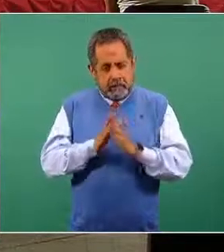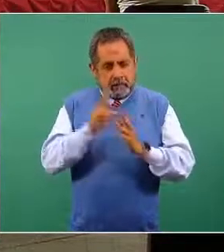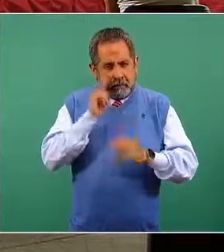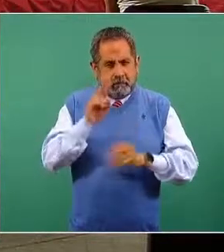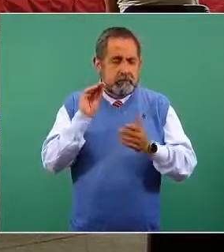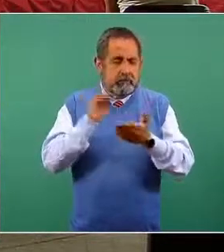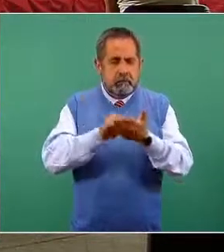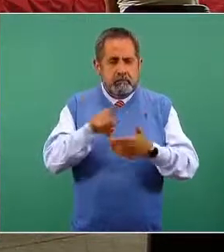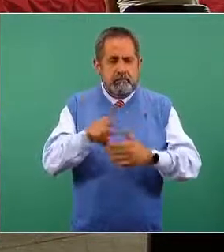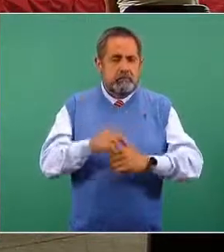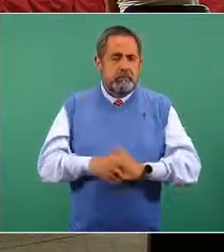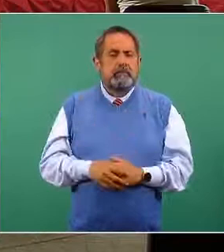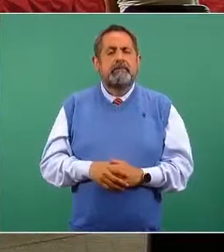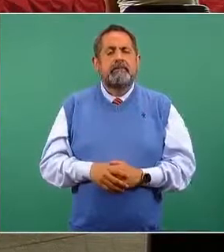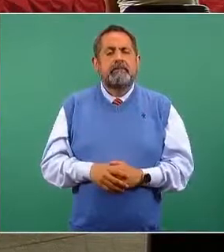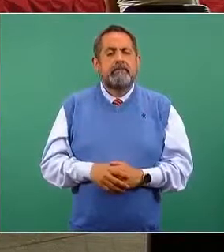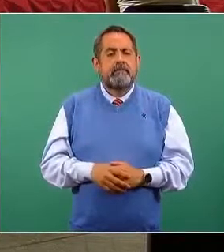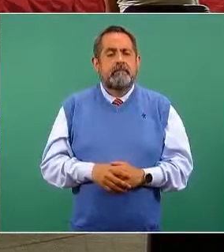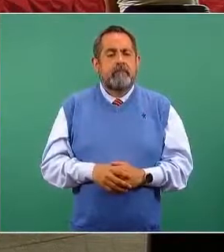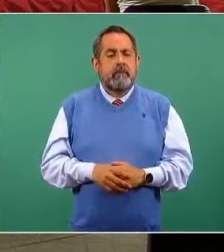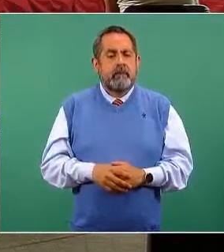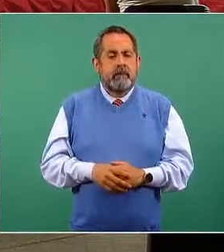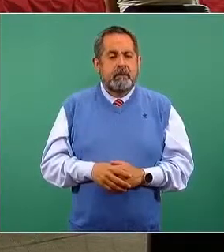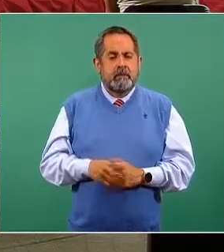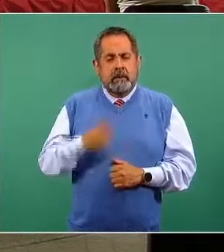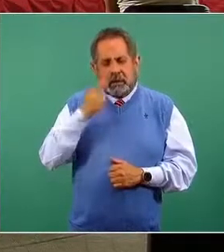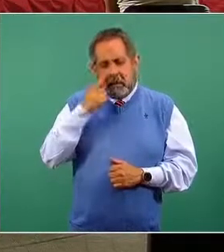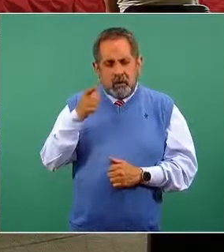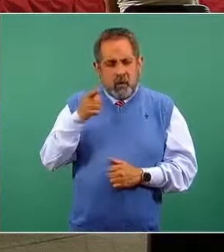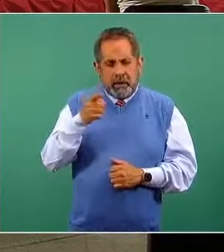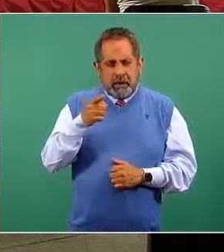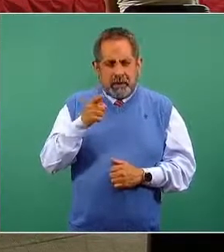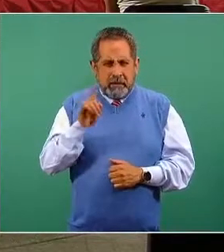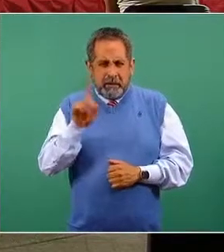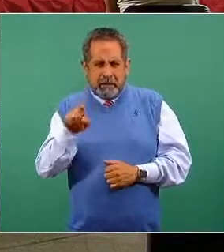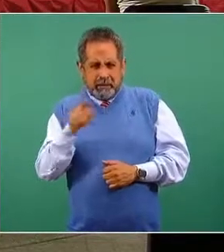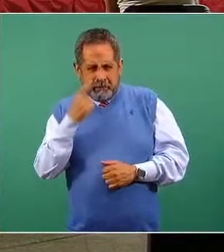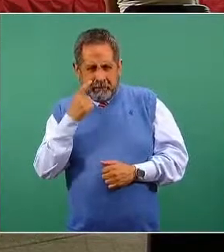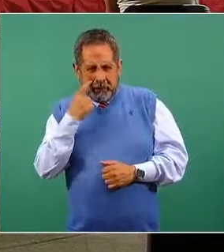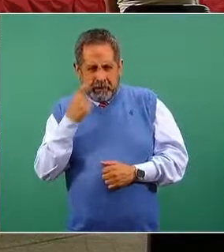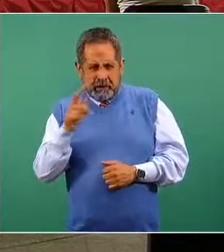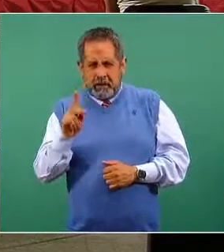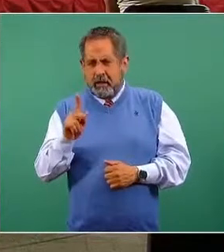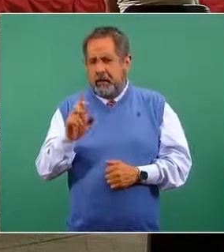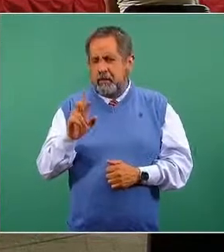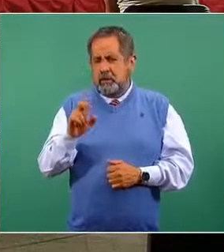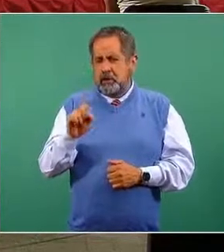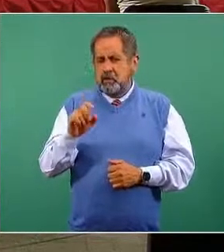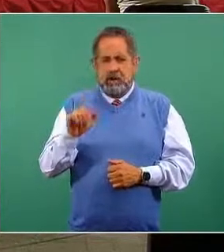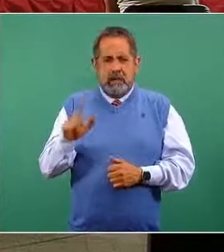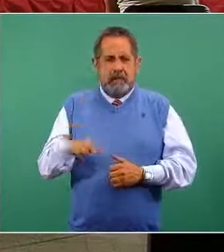y ponemos creo que está en la sección de personal de salud, los boletines.